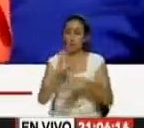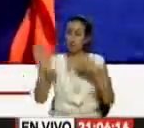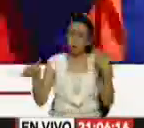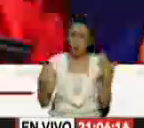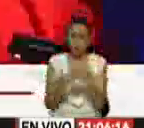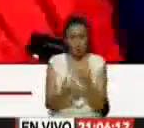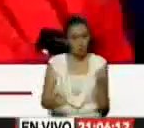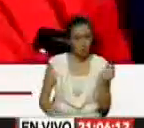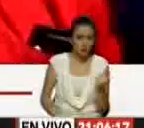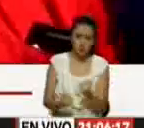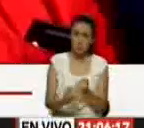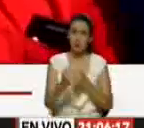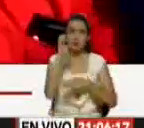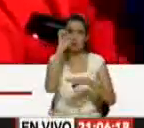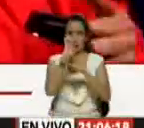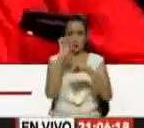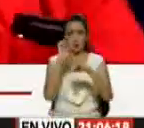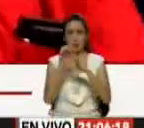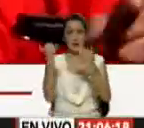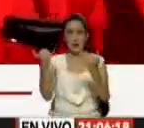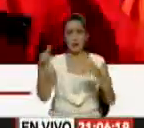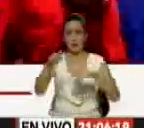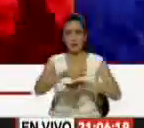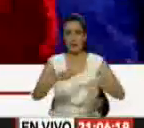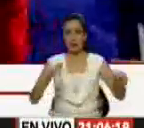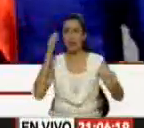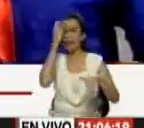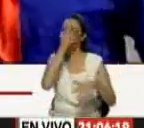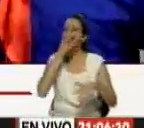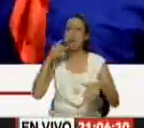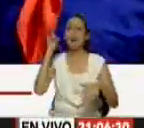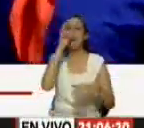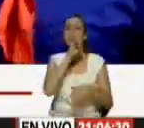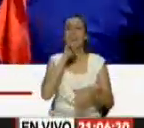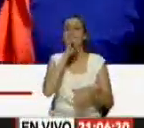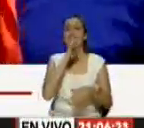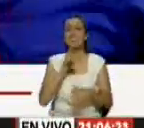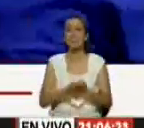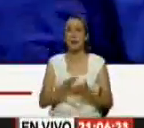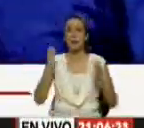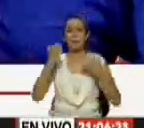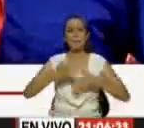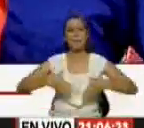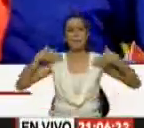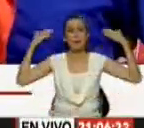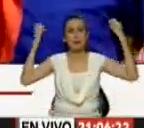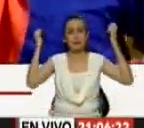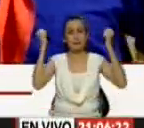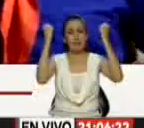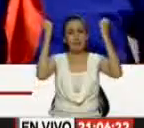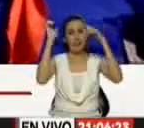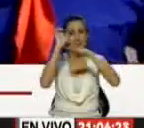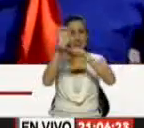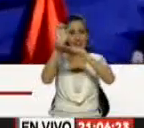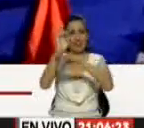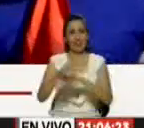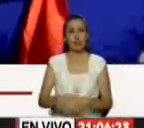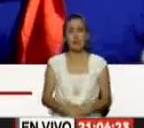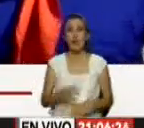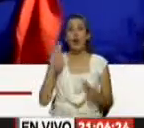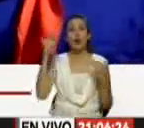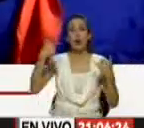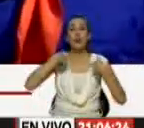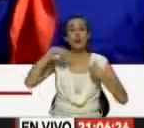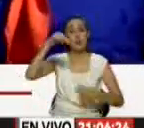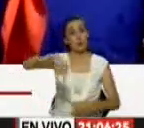juntos, Ecuador unido, en este espacio que se llama Estados Unidos. ¡Viva Ecuador! ¡Viva! Oiga, estoy